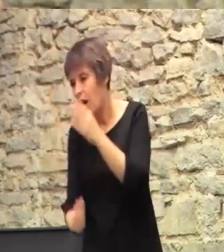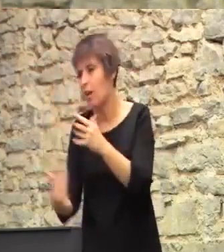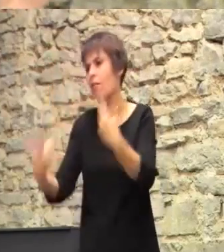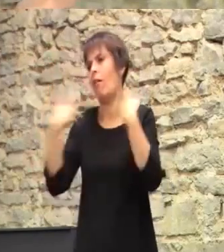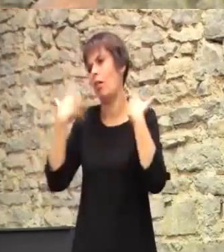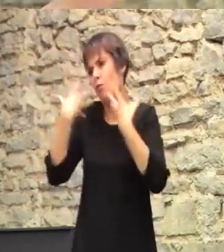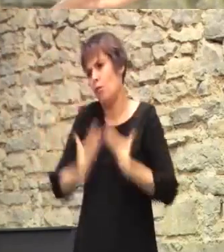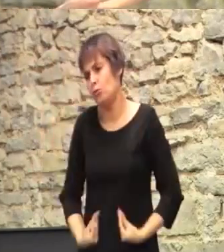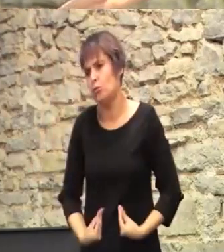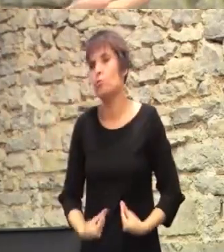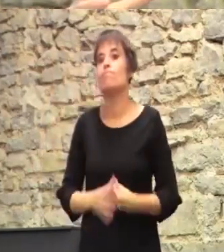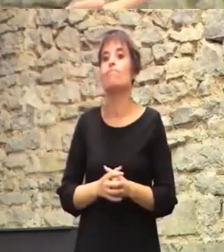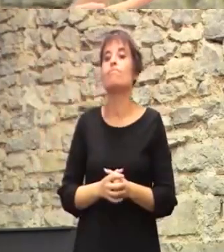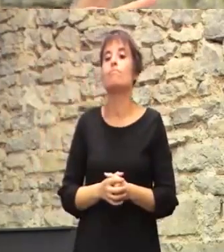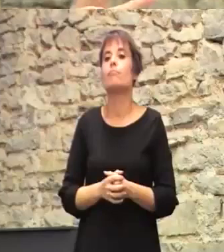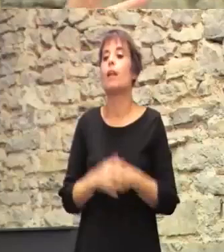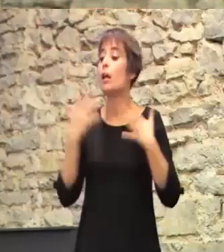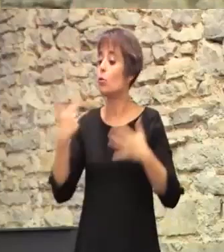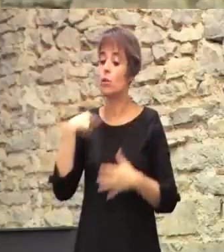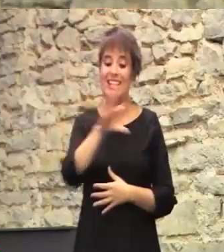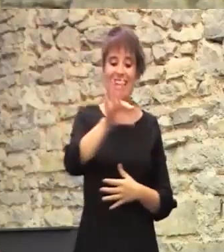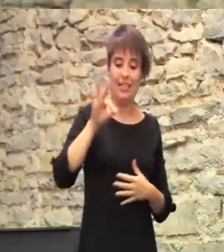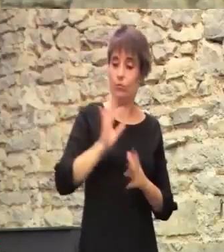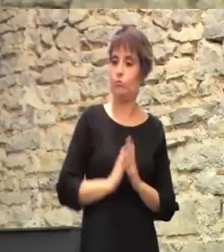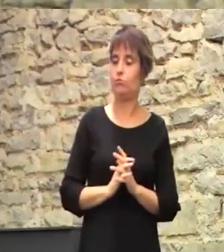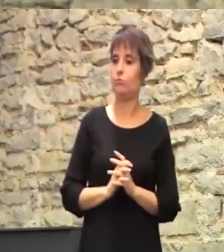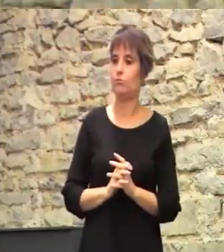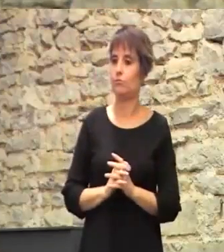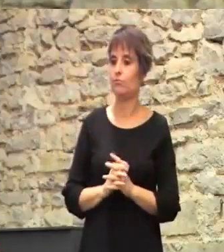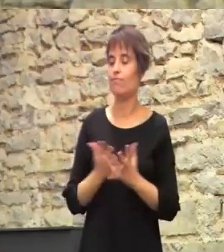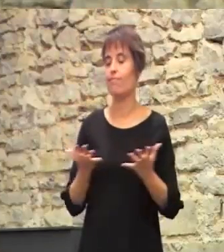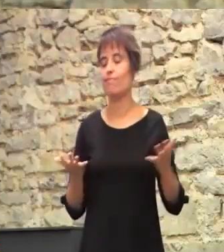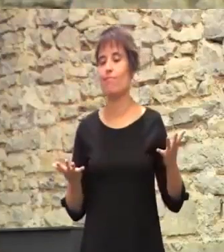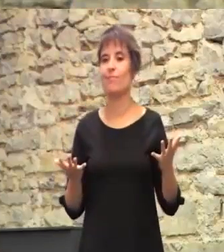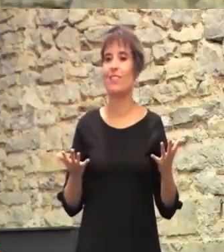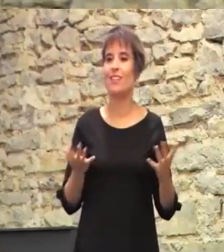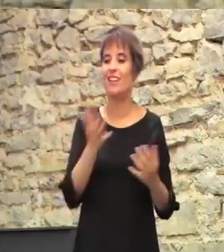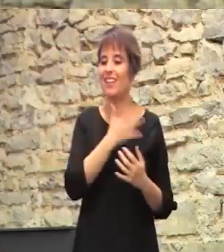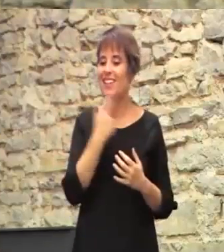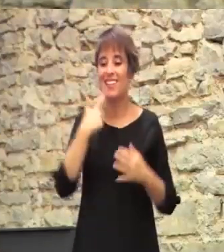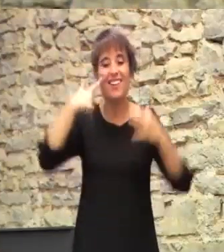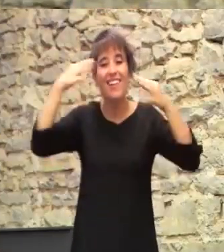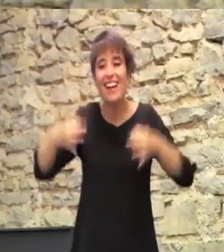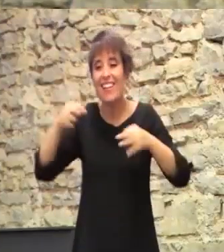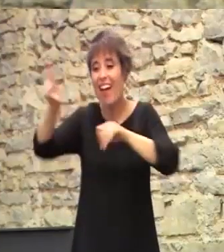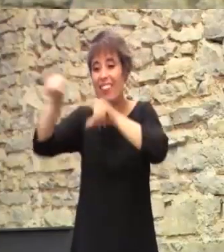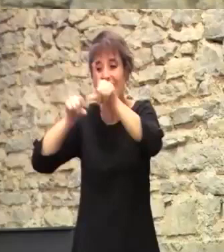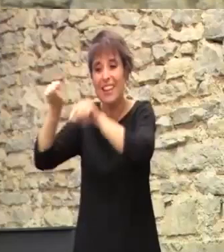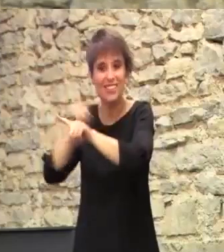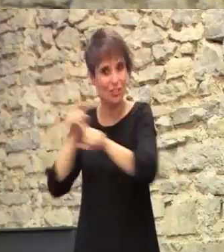frustró no sé qué entonces el hijo es decir no estoy eligiendo libremente